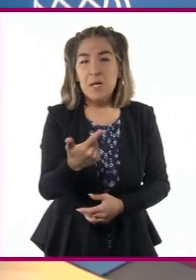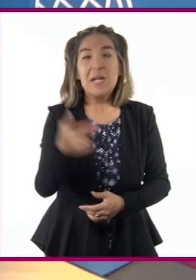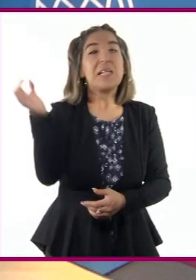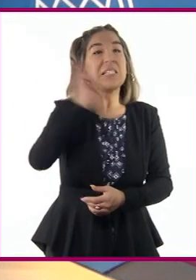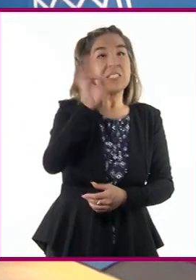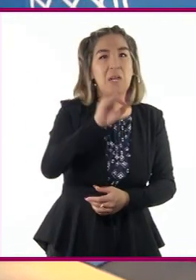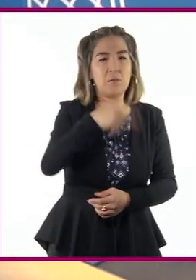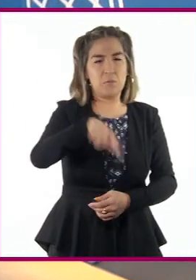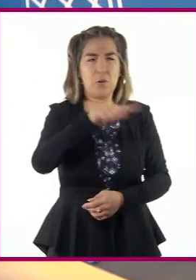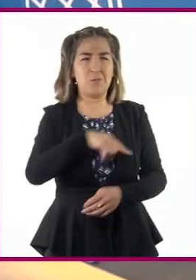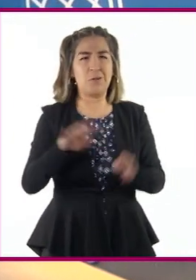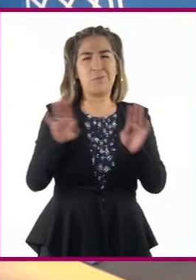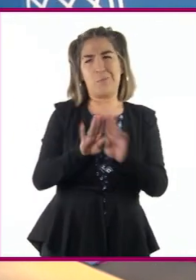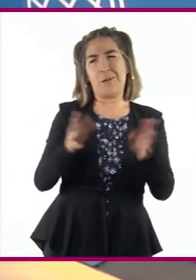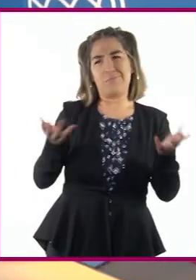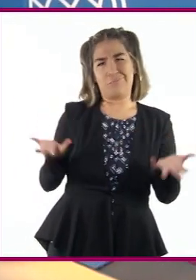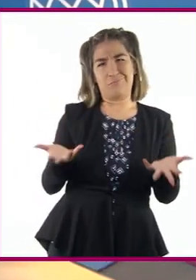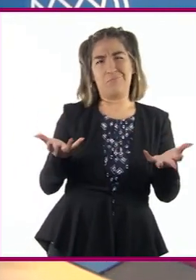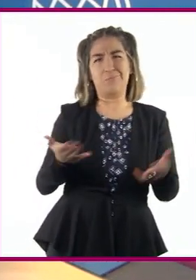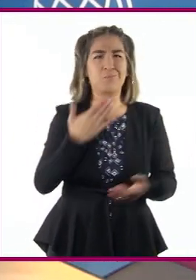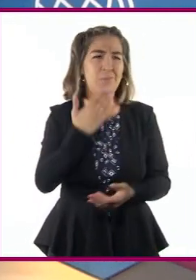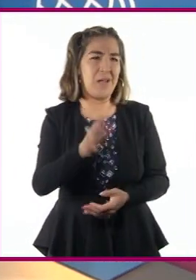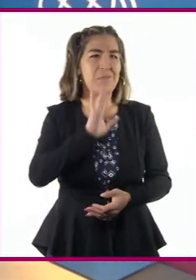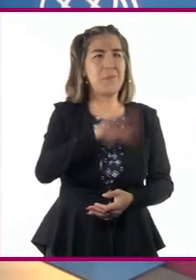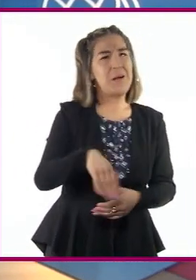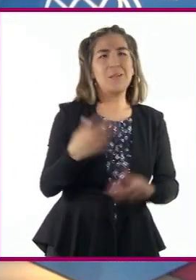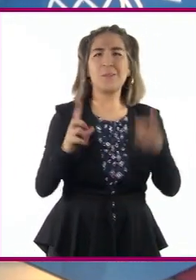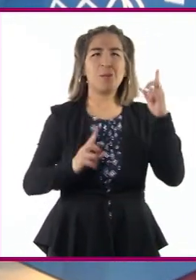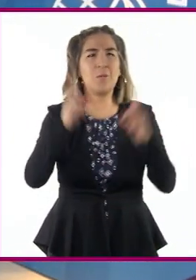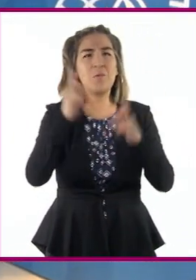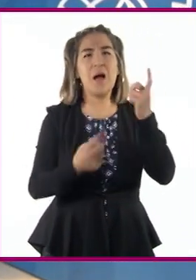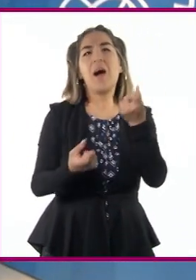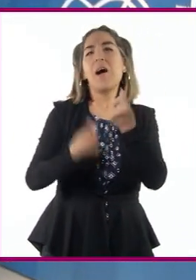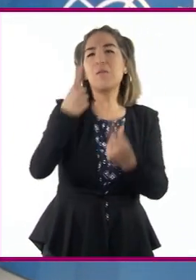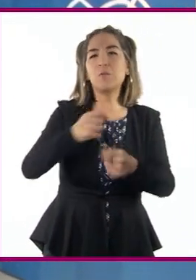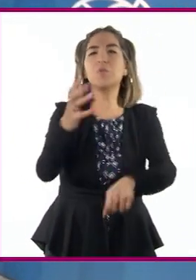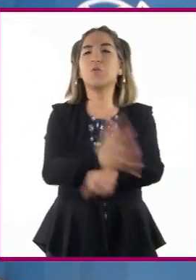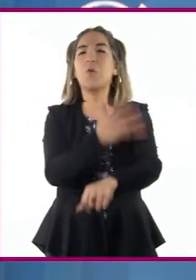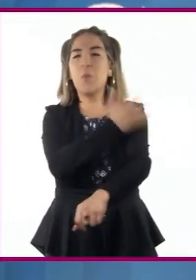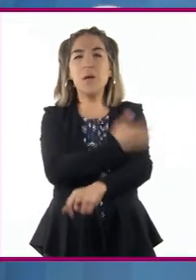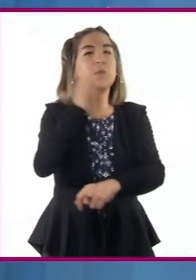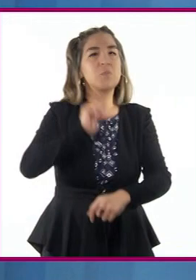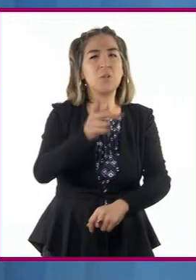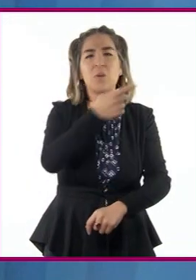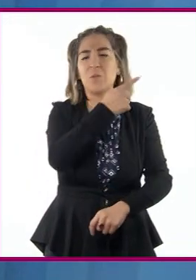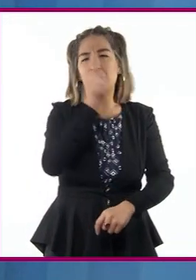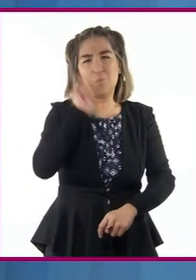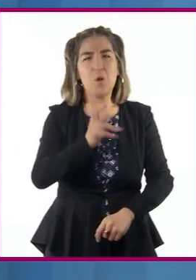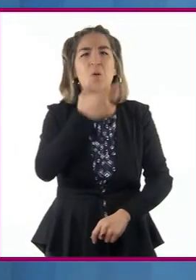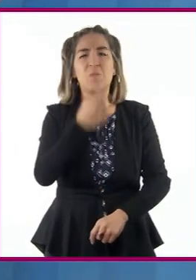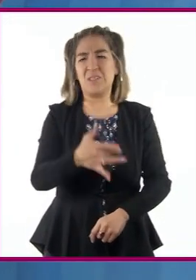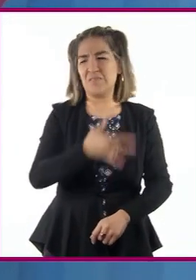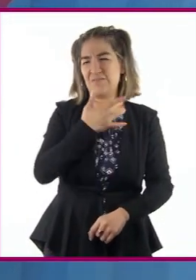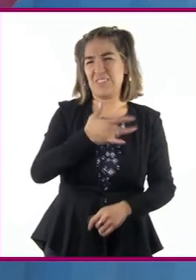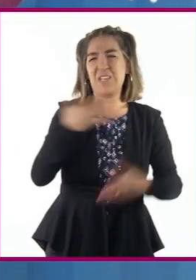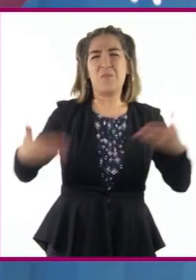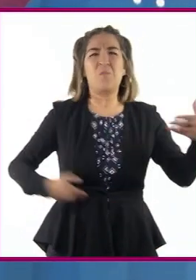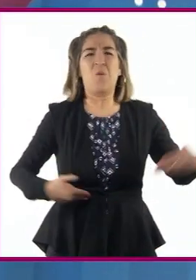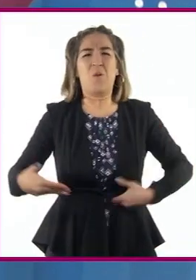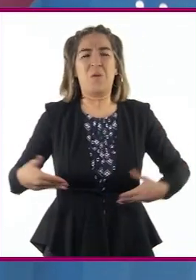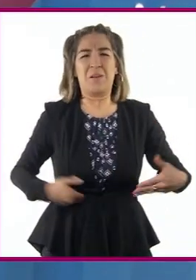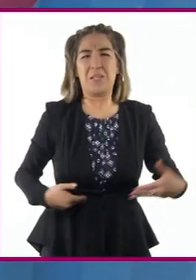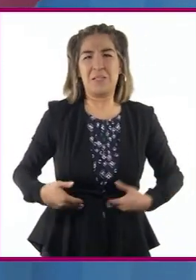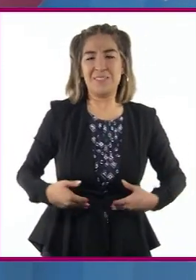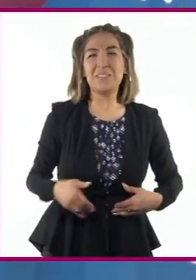todos tomarán la noticia con la mejor actitud. Algunas compañeras o compañeros se sentirán incómodos. Les llevaría